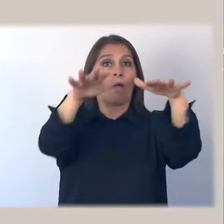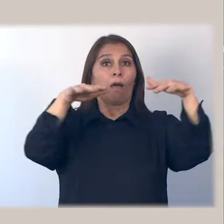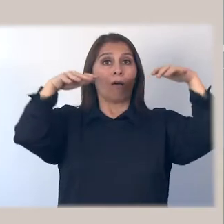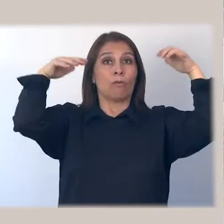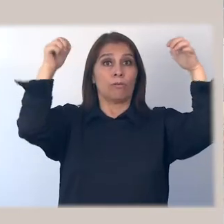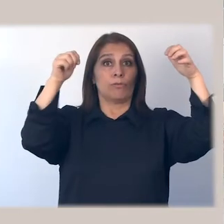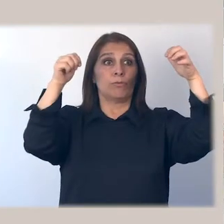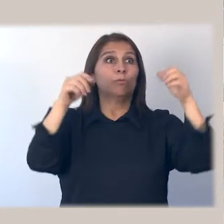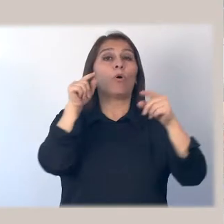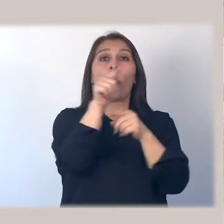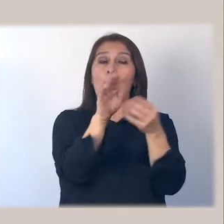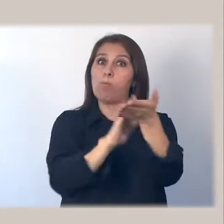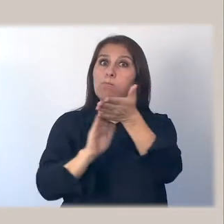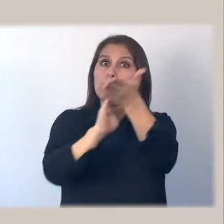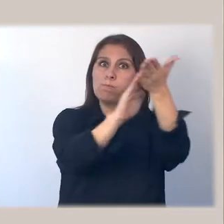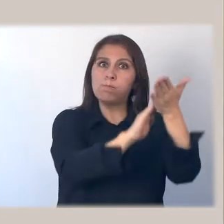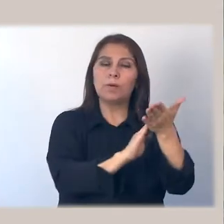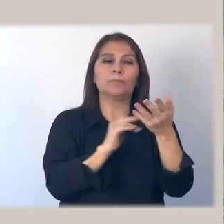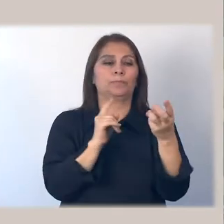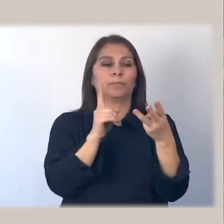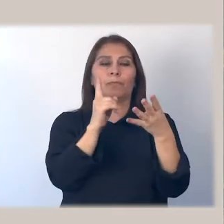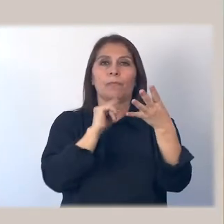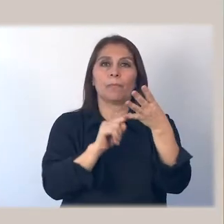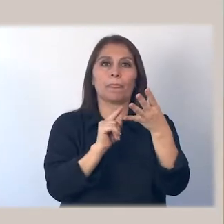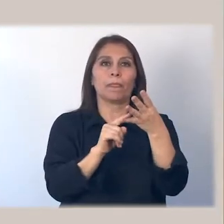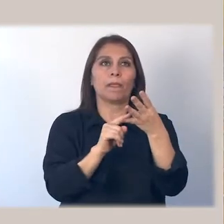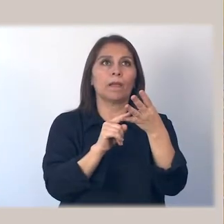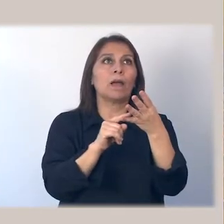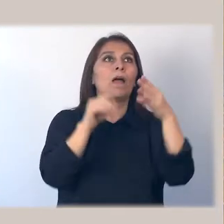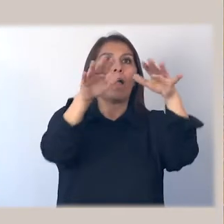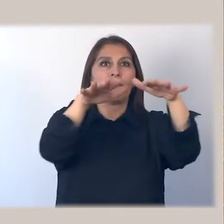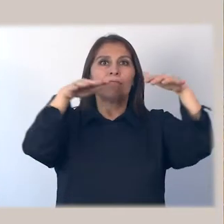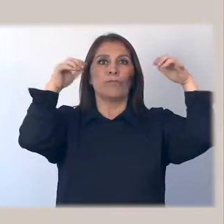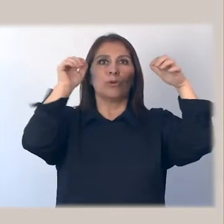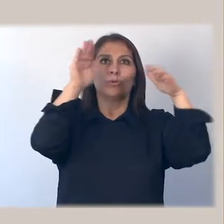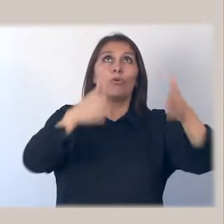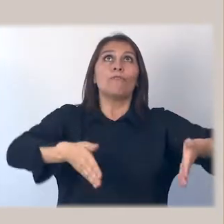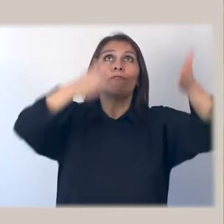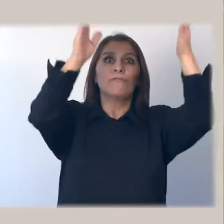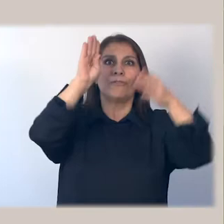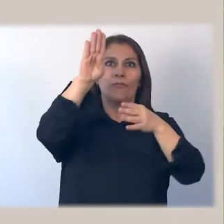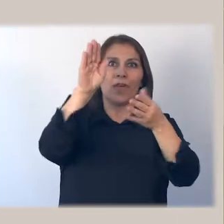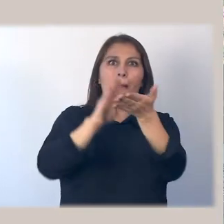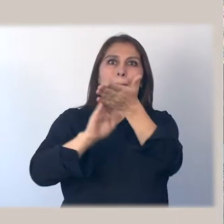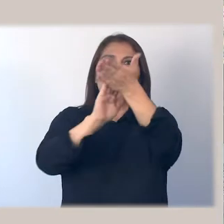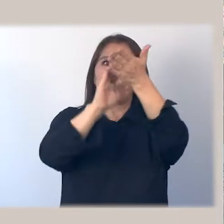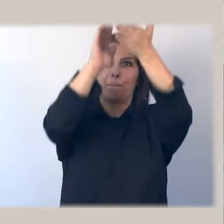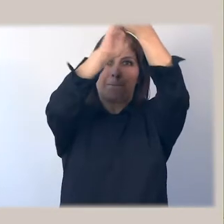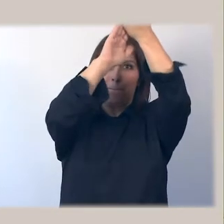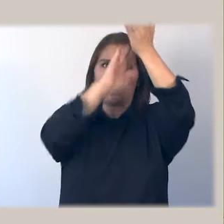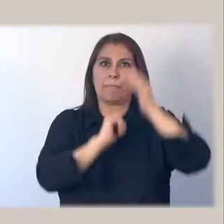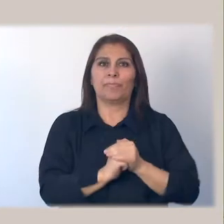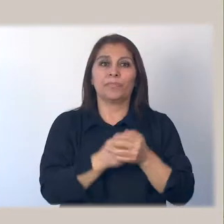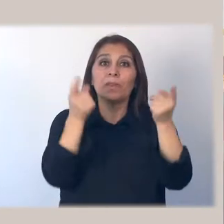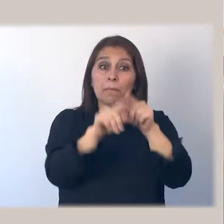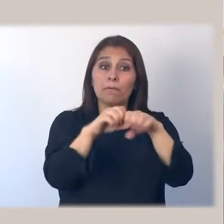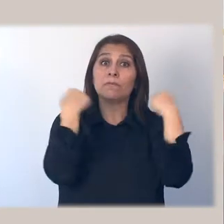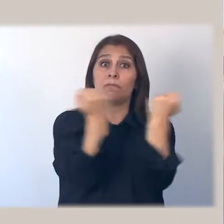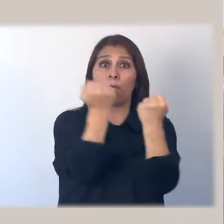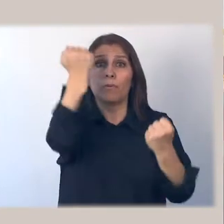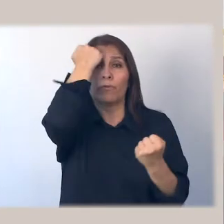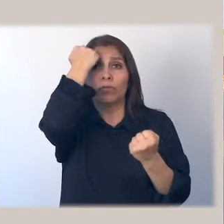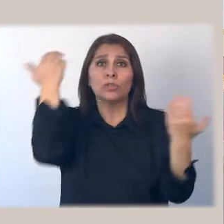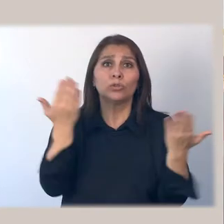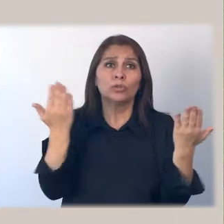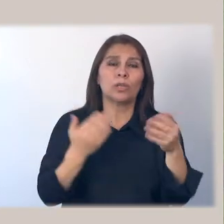el auditorio multipropósito, se remodelaron los auditorios del edificio B, así como los salones y salas de profesores del edificio